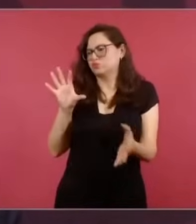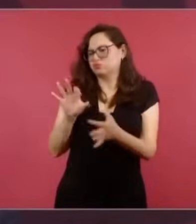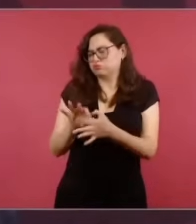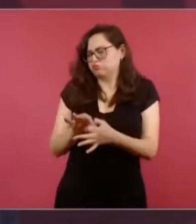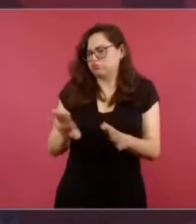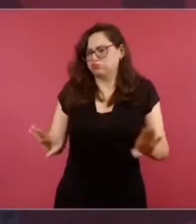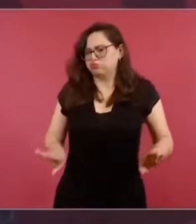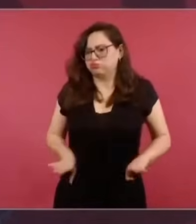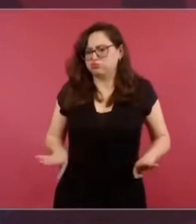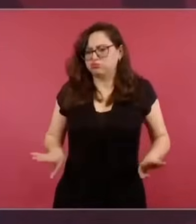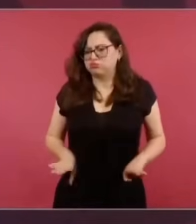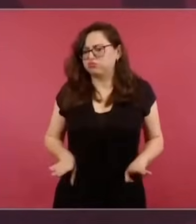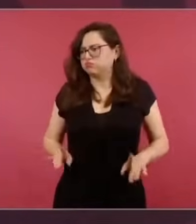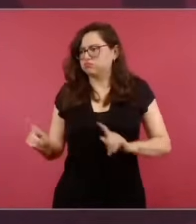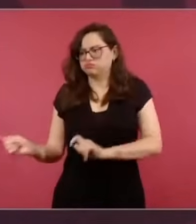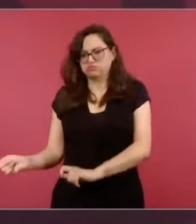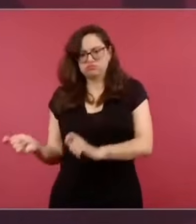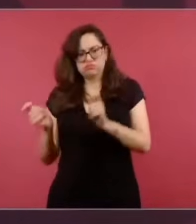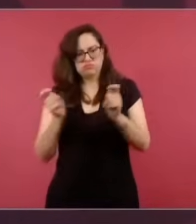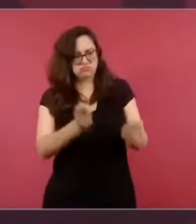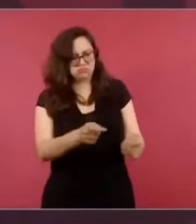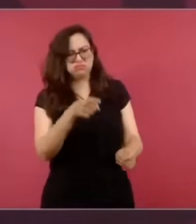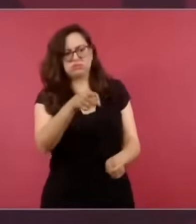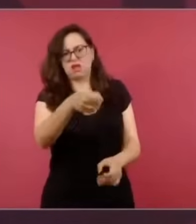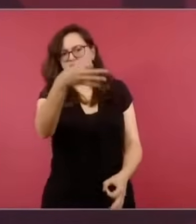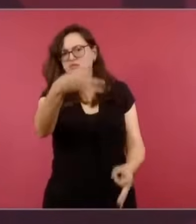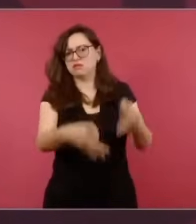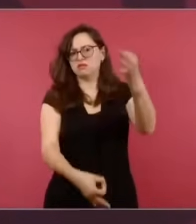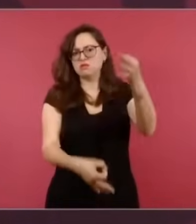atenderlo, sino lo regresaron